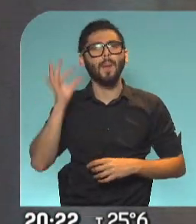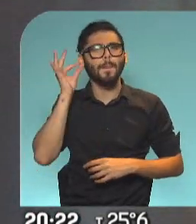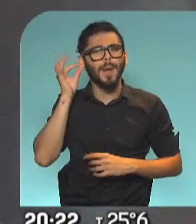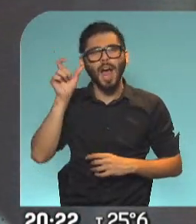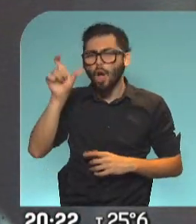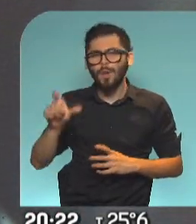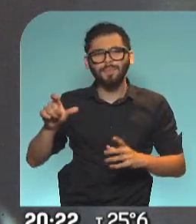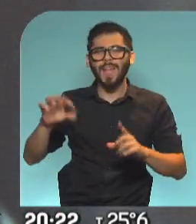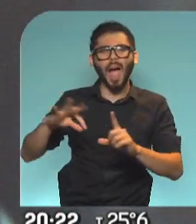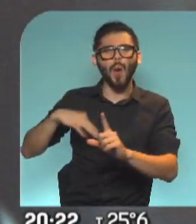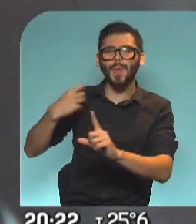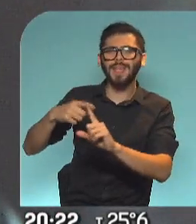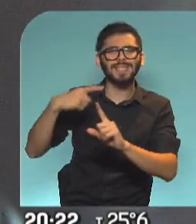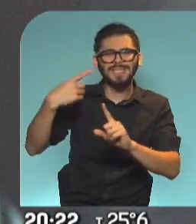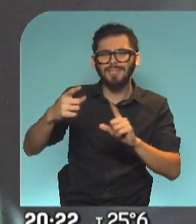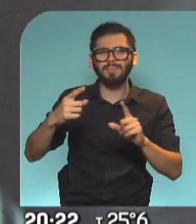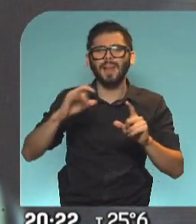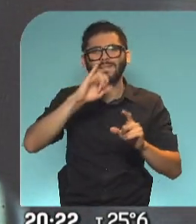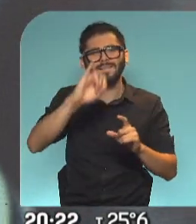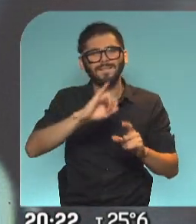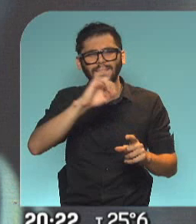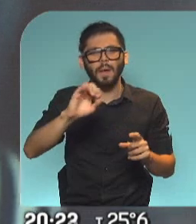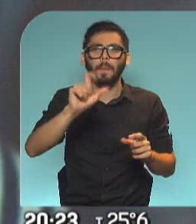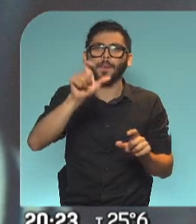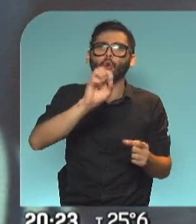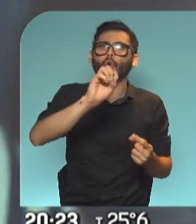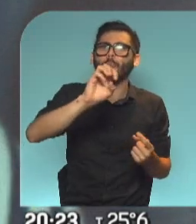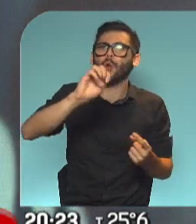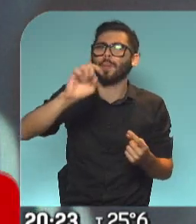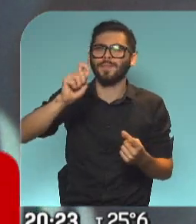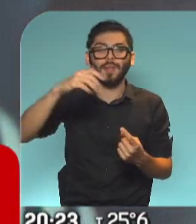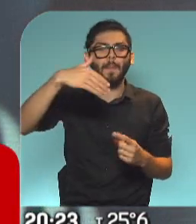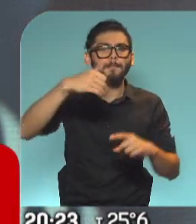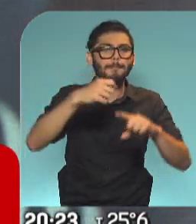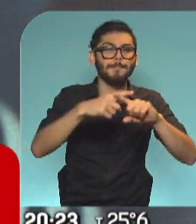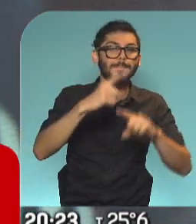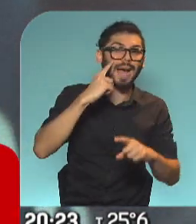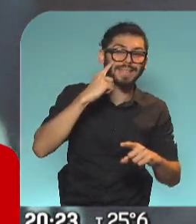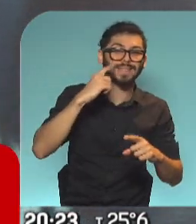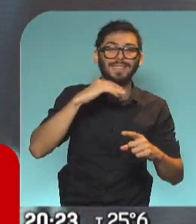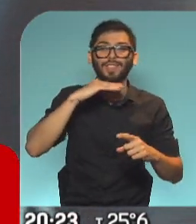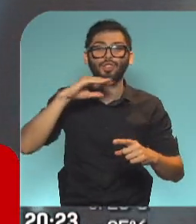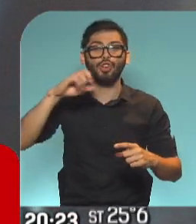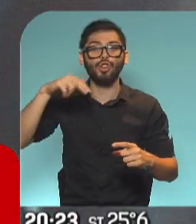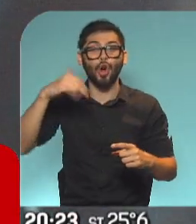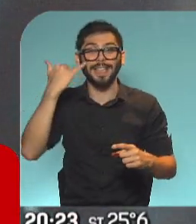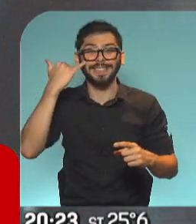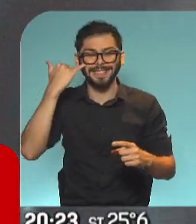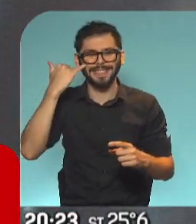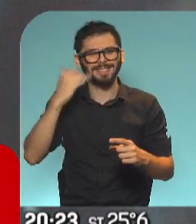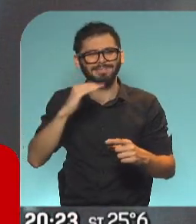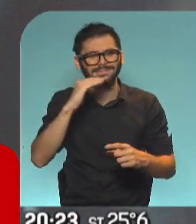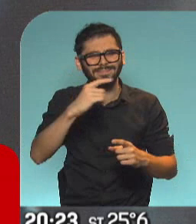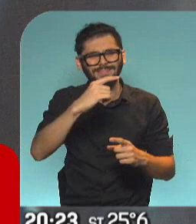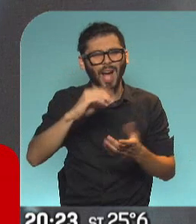que decir quiénes son cada uno de aquellas personas que van nombrando. Maxi y Johnny, en algún momento hablaba el abogado, son aquellas personas